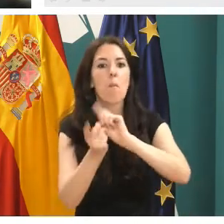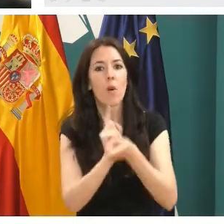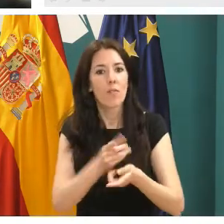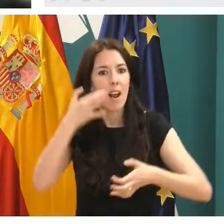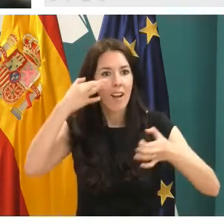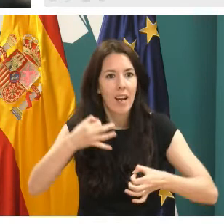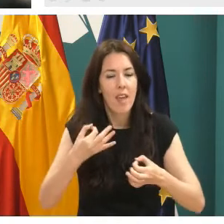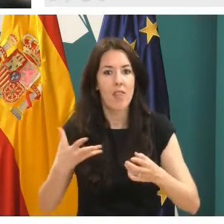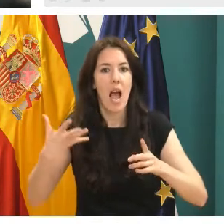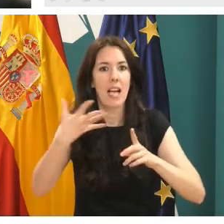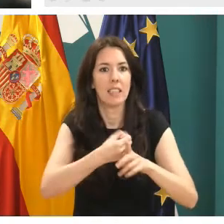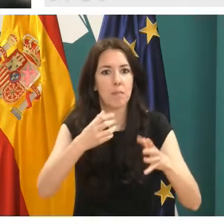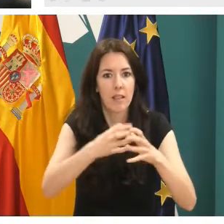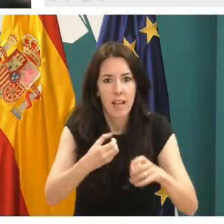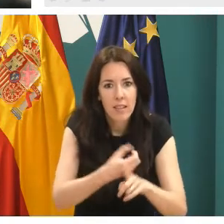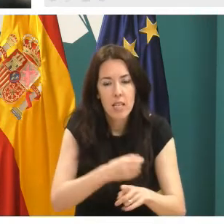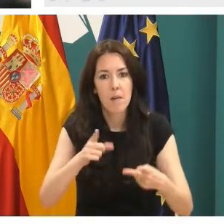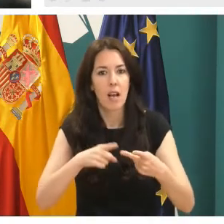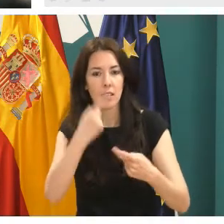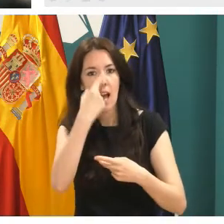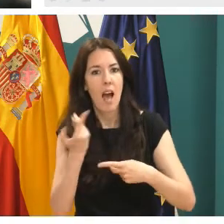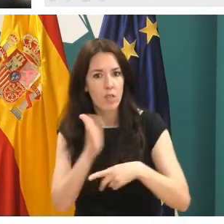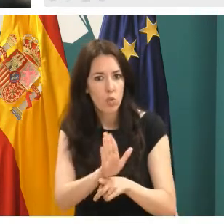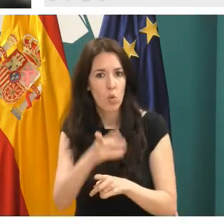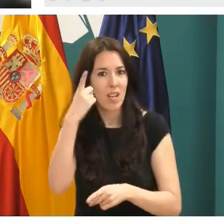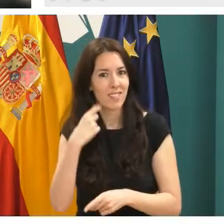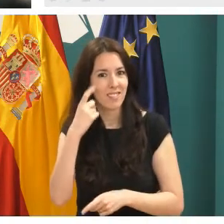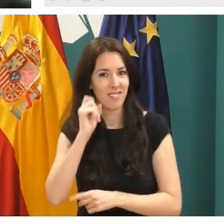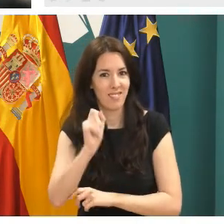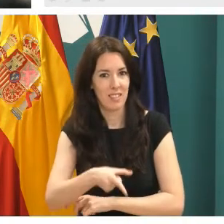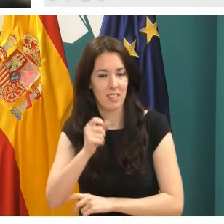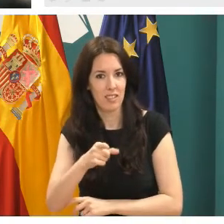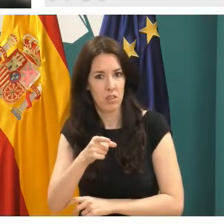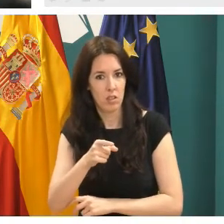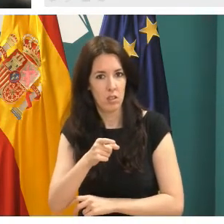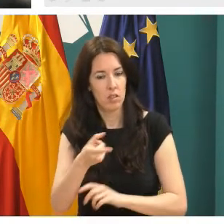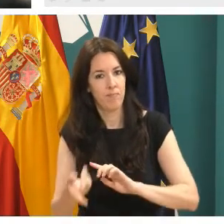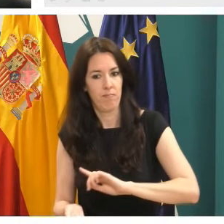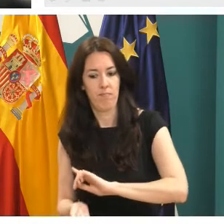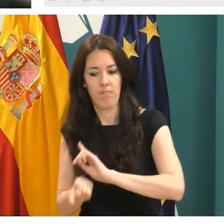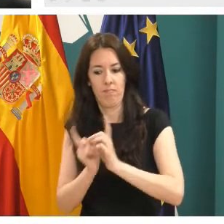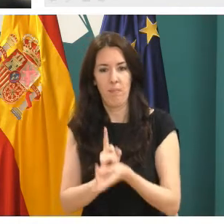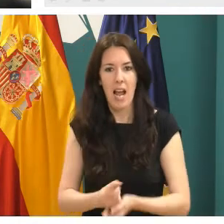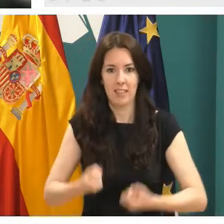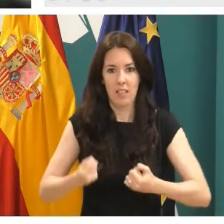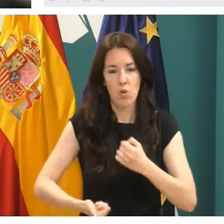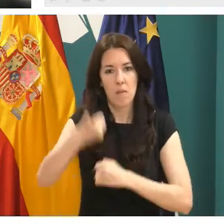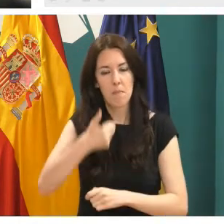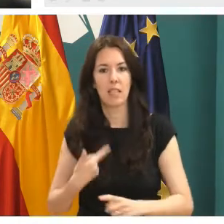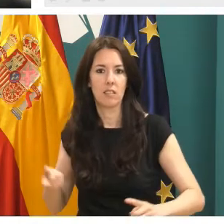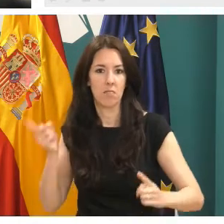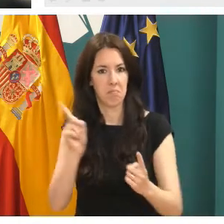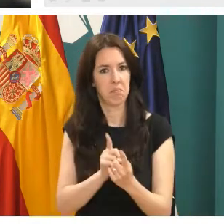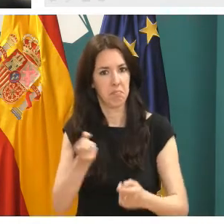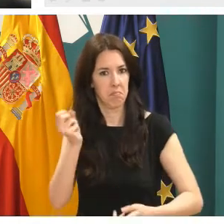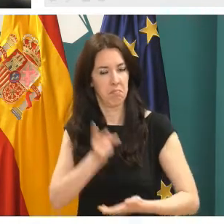creencias, expectativas, actitudes y hábitos a favor de una actitud más saludable y un mejor afrontamiento de la